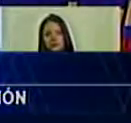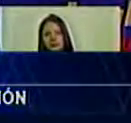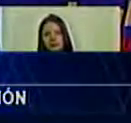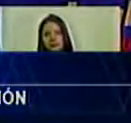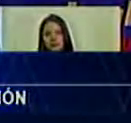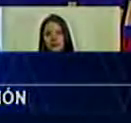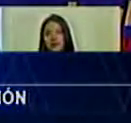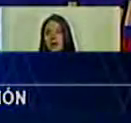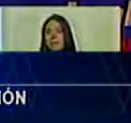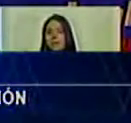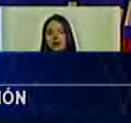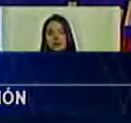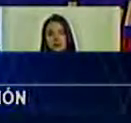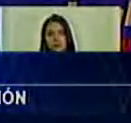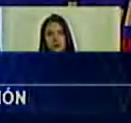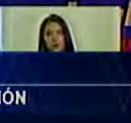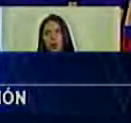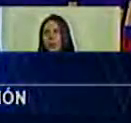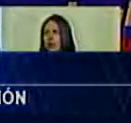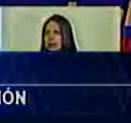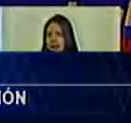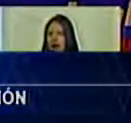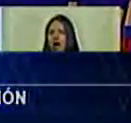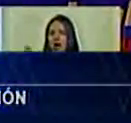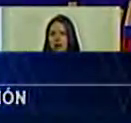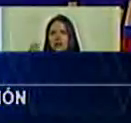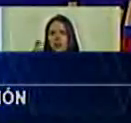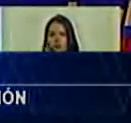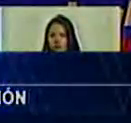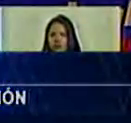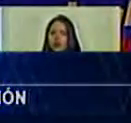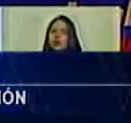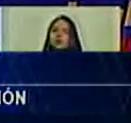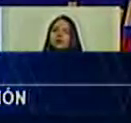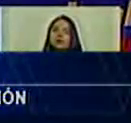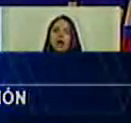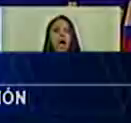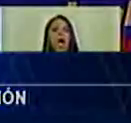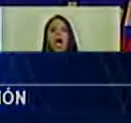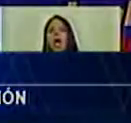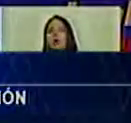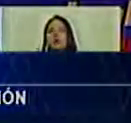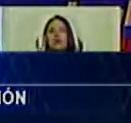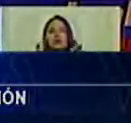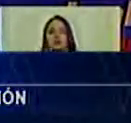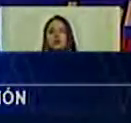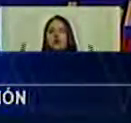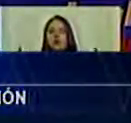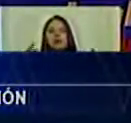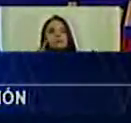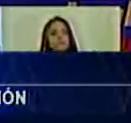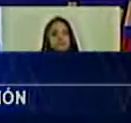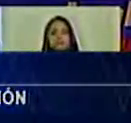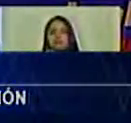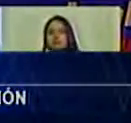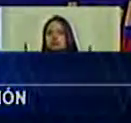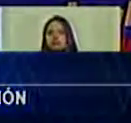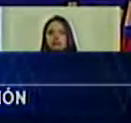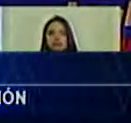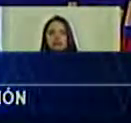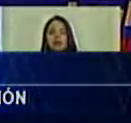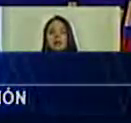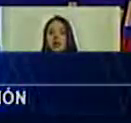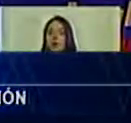La participación, porque hemos visto ya, por supuesto, algunos titulares en algunos medios de comunicación de la derecha